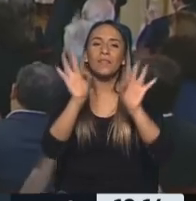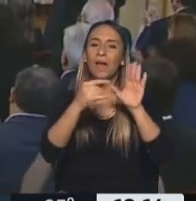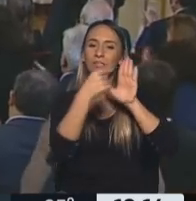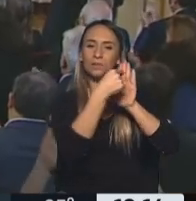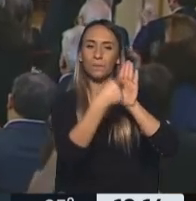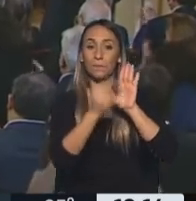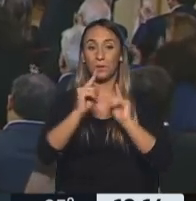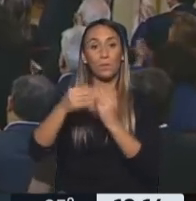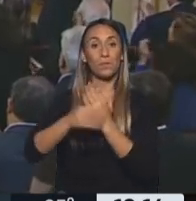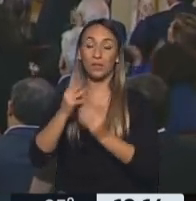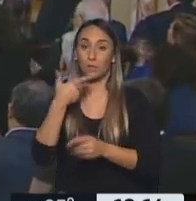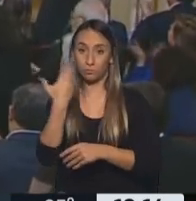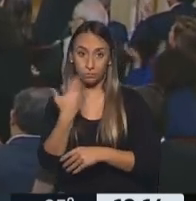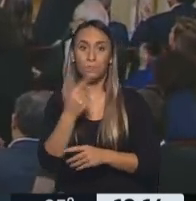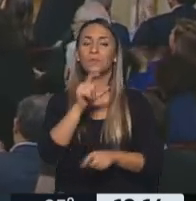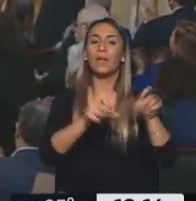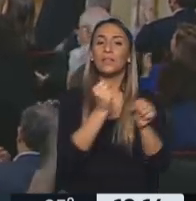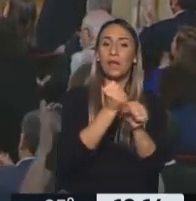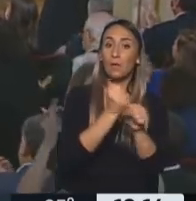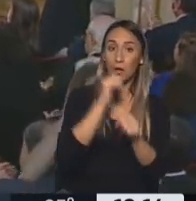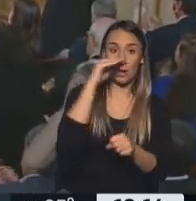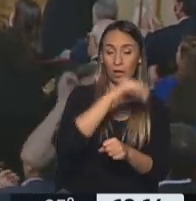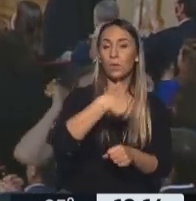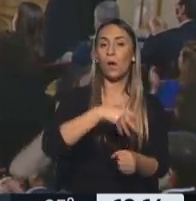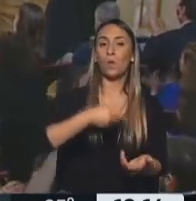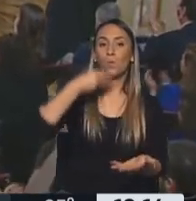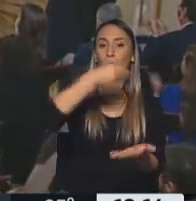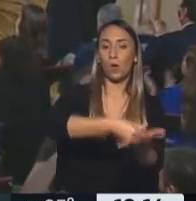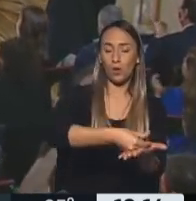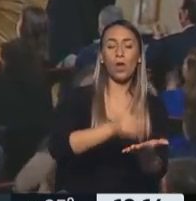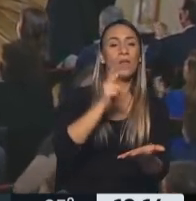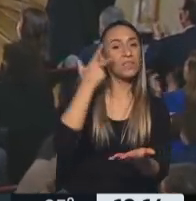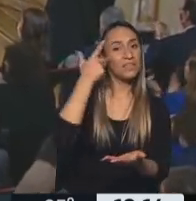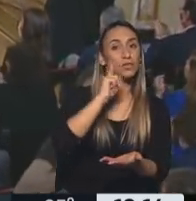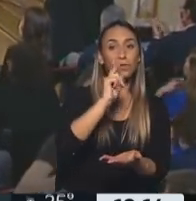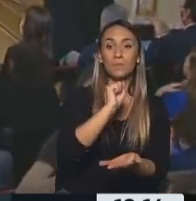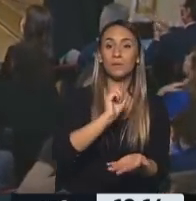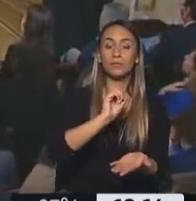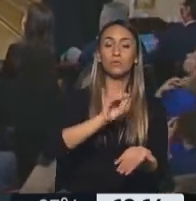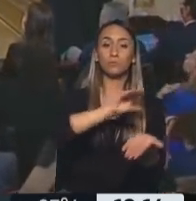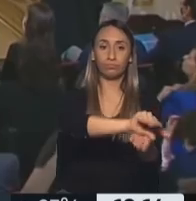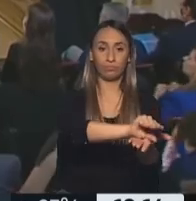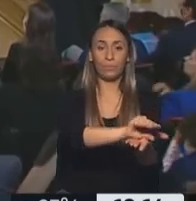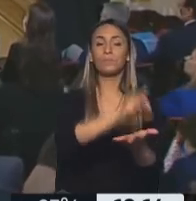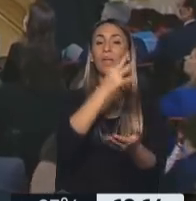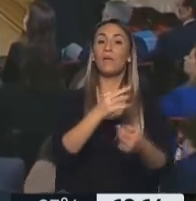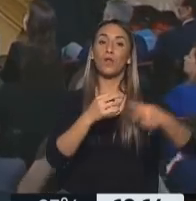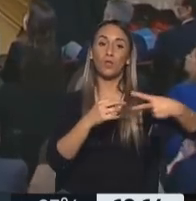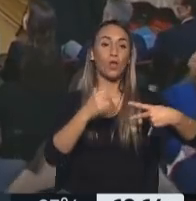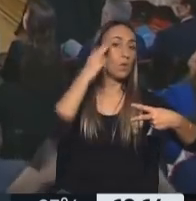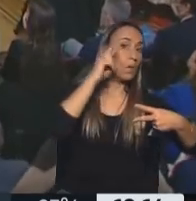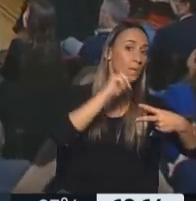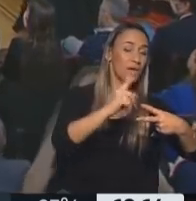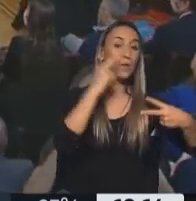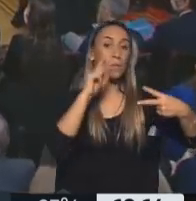del ministro trabajadores informales van a recibir un bono de 18 mil pesos como en dos cuotas de 9 mil pesos cada